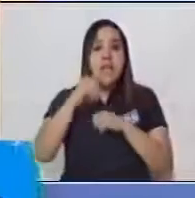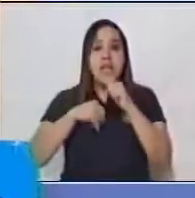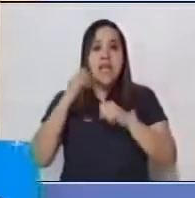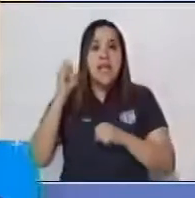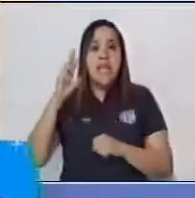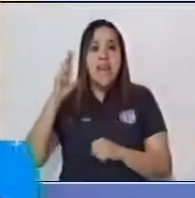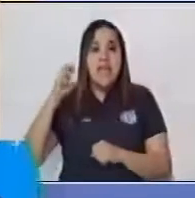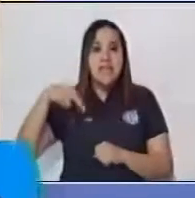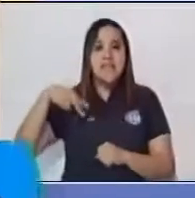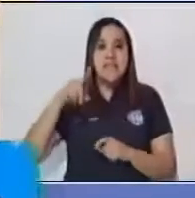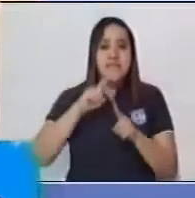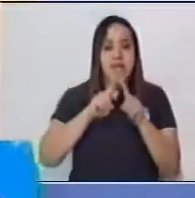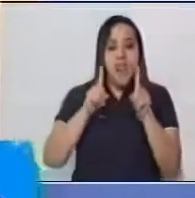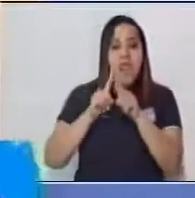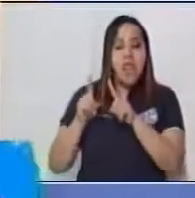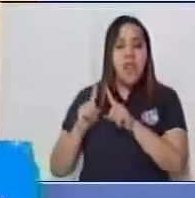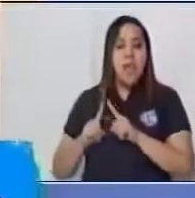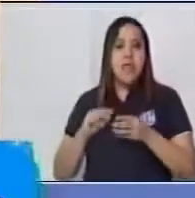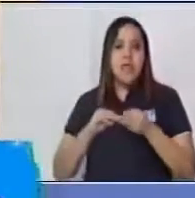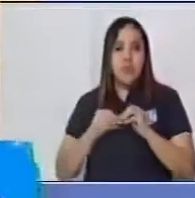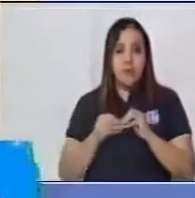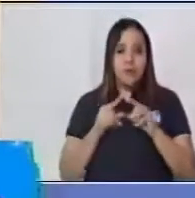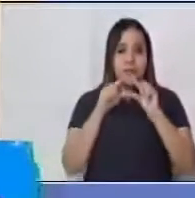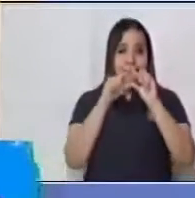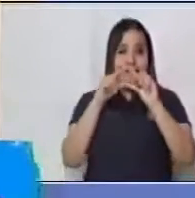identificarse. Entonces, esta serie